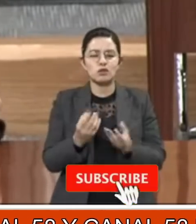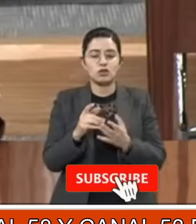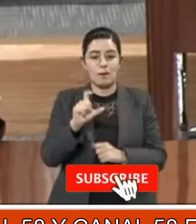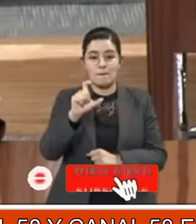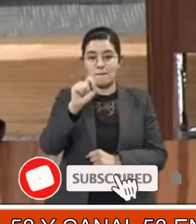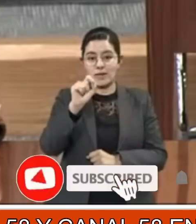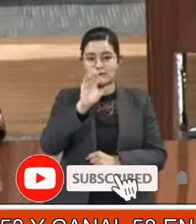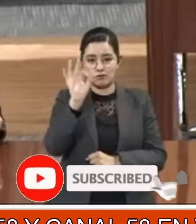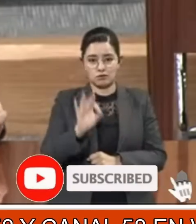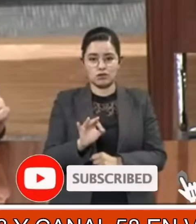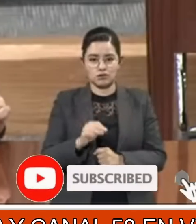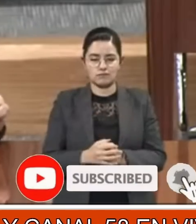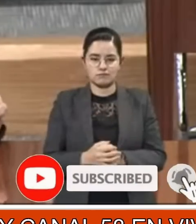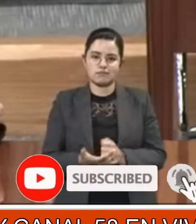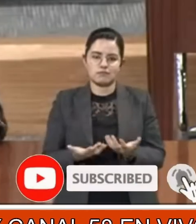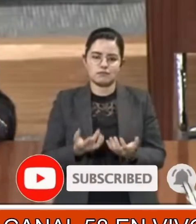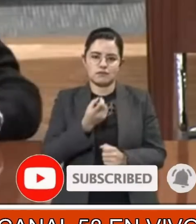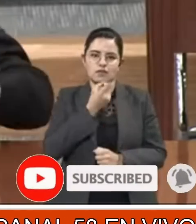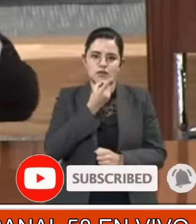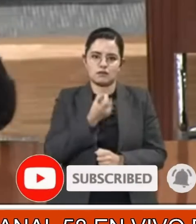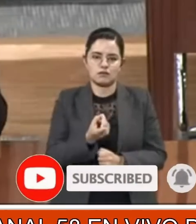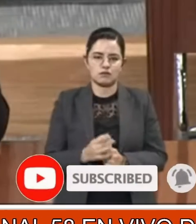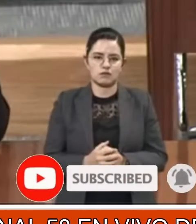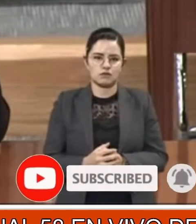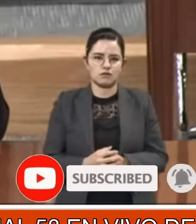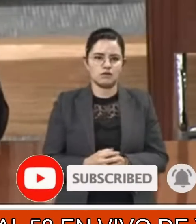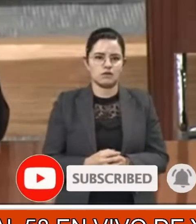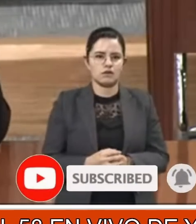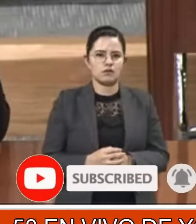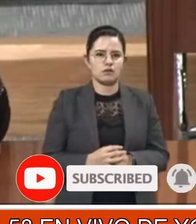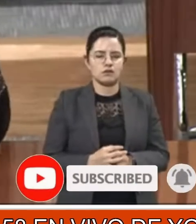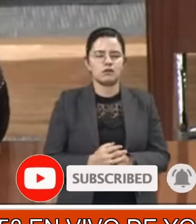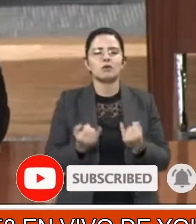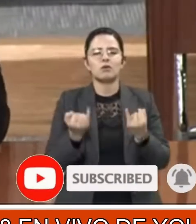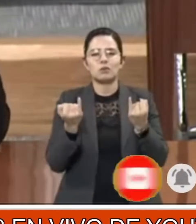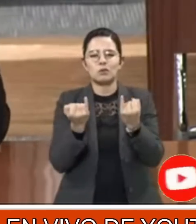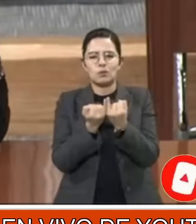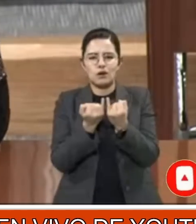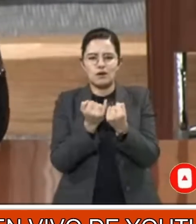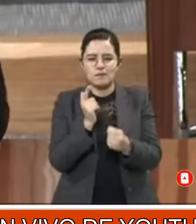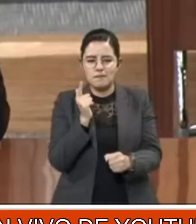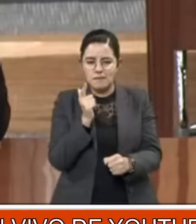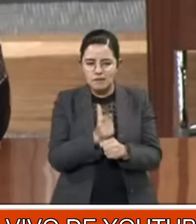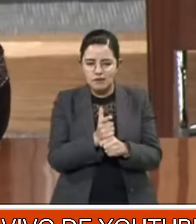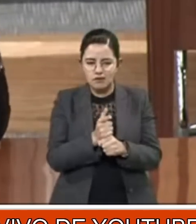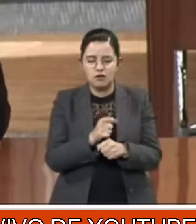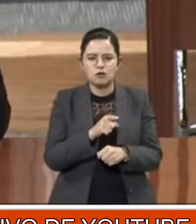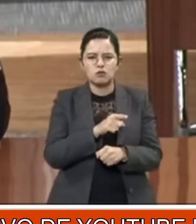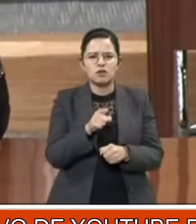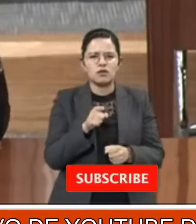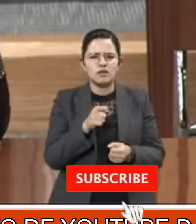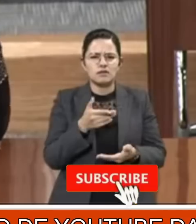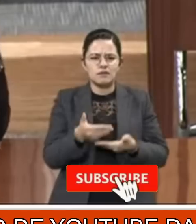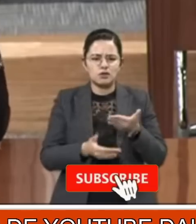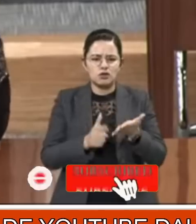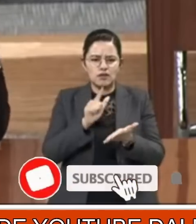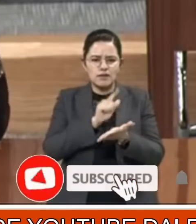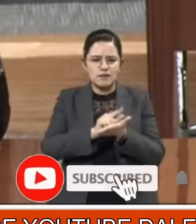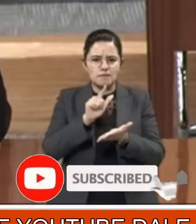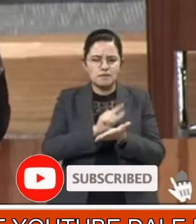2022, el INE presupuestó proyectos por 6,600 millones de pesos. Pero de todo este